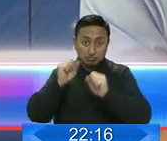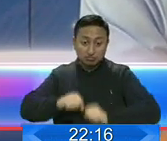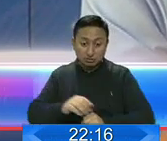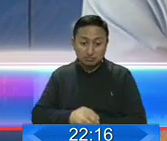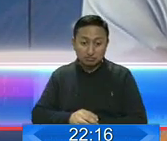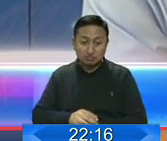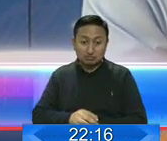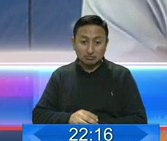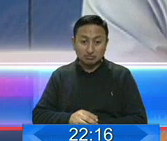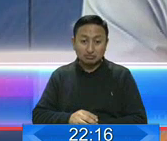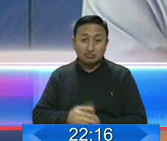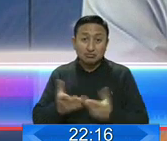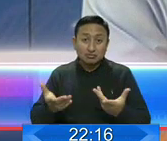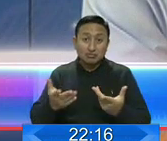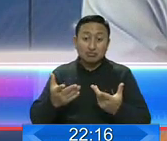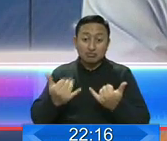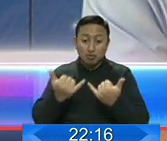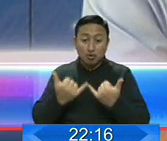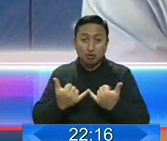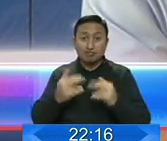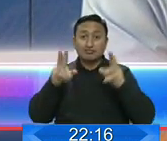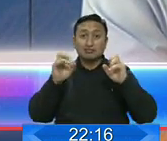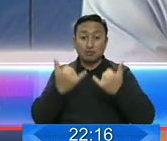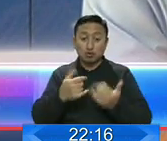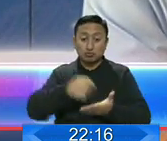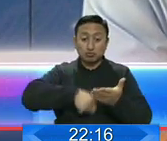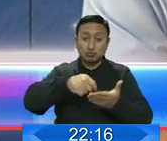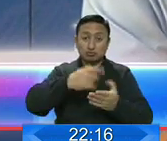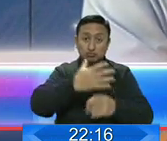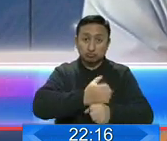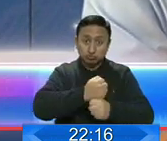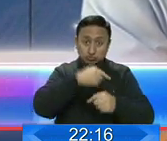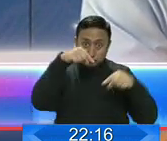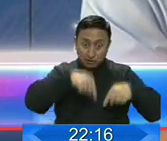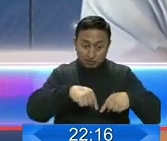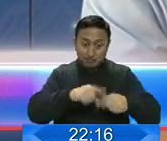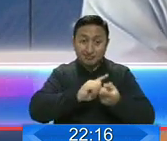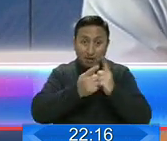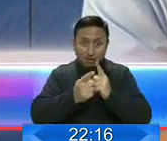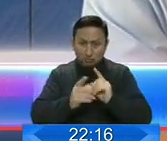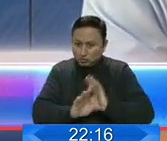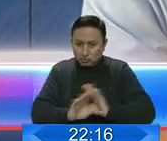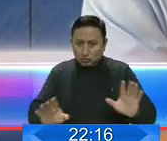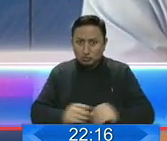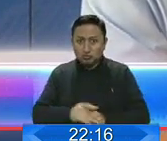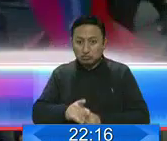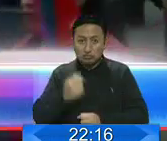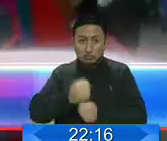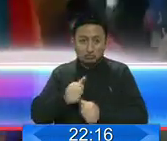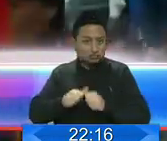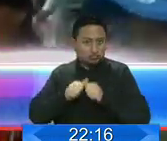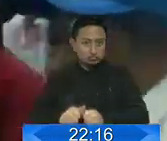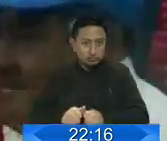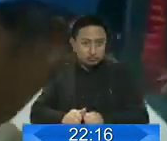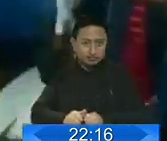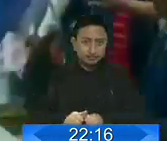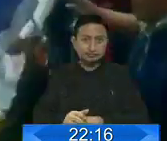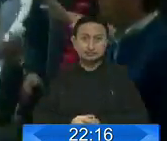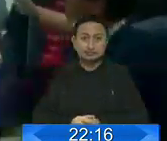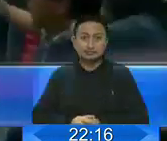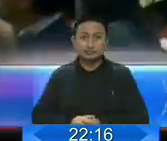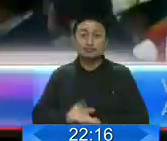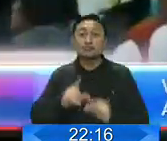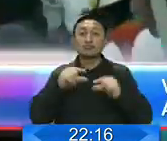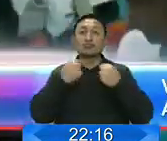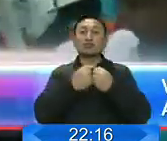de parteaguas, no cambia las reglas del juego para quien hoy tiene un trabajo, no cambian las reglas del juego para quien hoy tiene un empleo. Y ante el anuncio de la CONAIE y